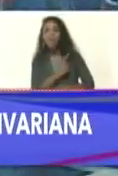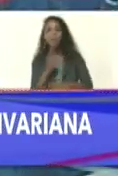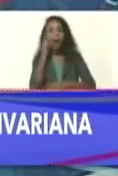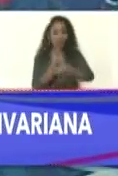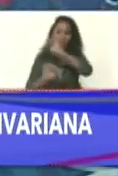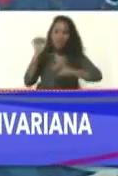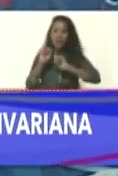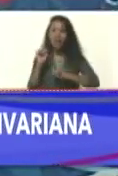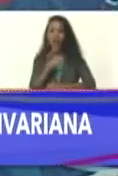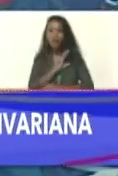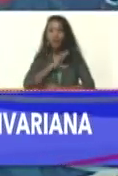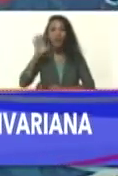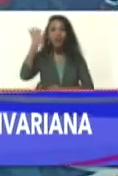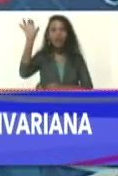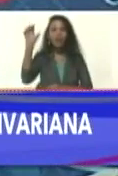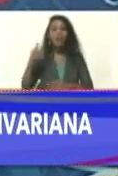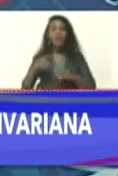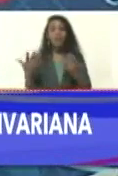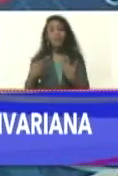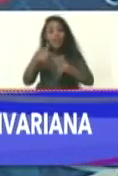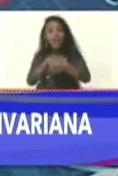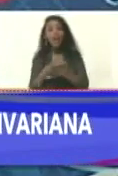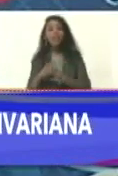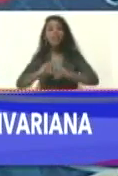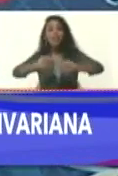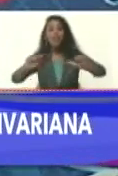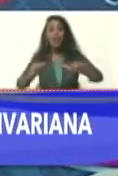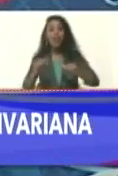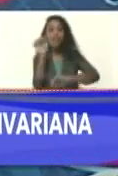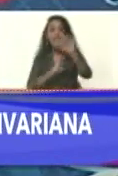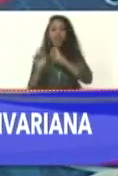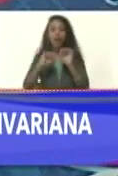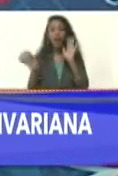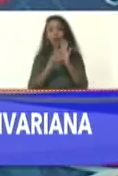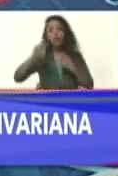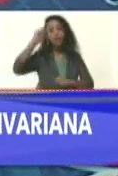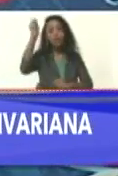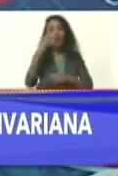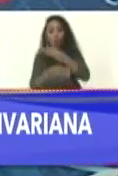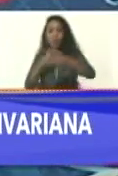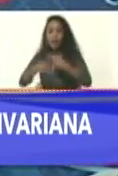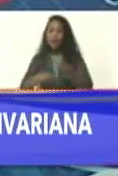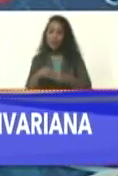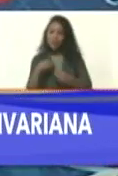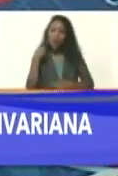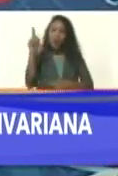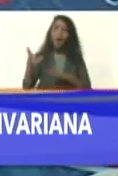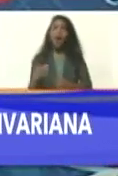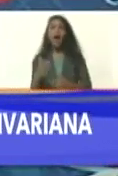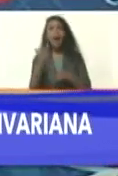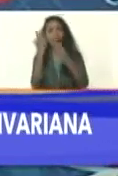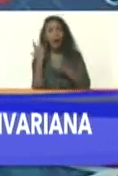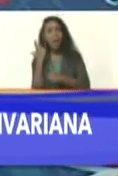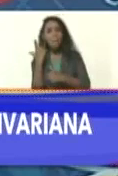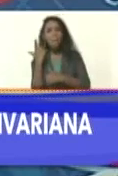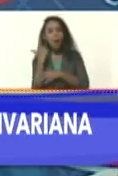la soberanía y la integridad territorial. Y defender la Constitución cuando haya que hacerlo con las armas en la mano.